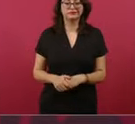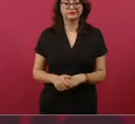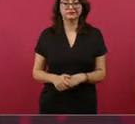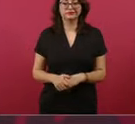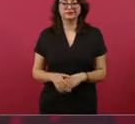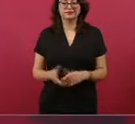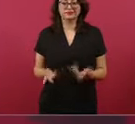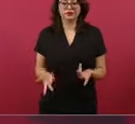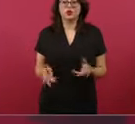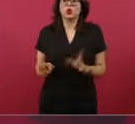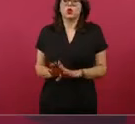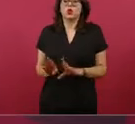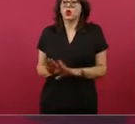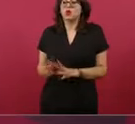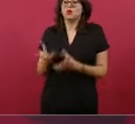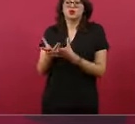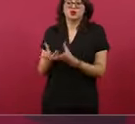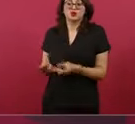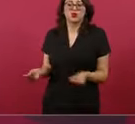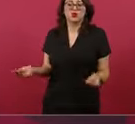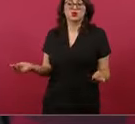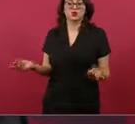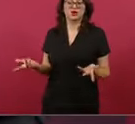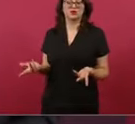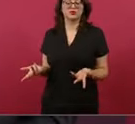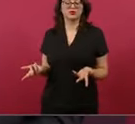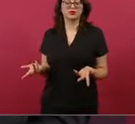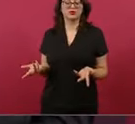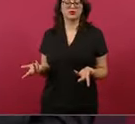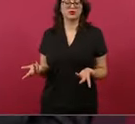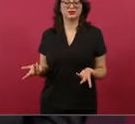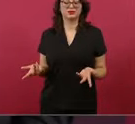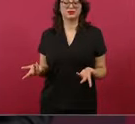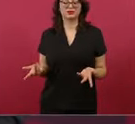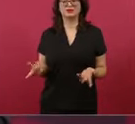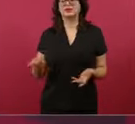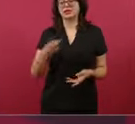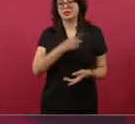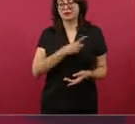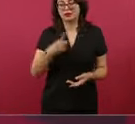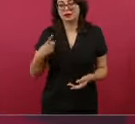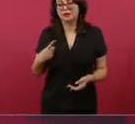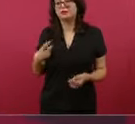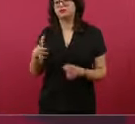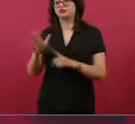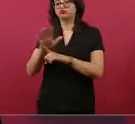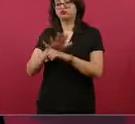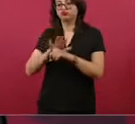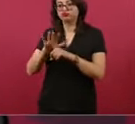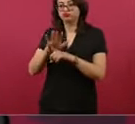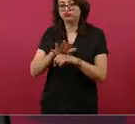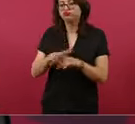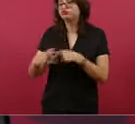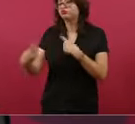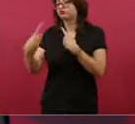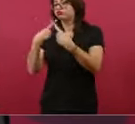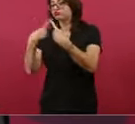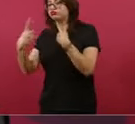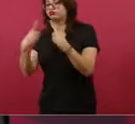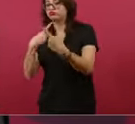Pues buscar resolver el problema conciliando con las dos partes,